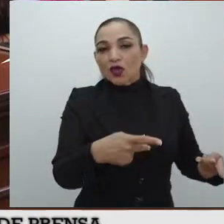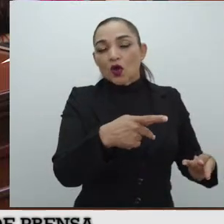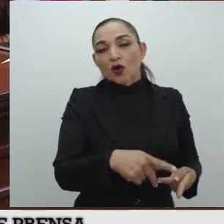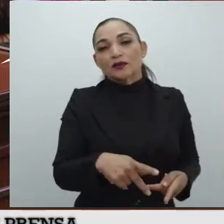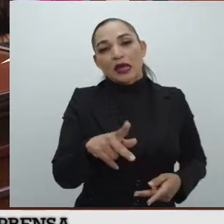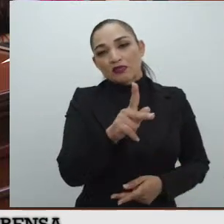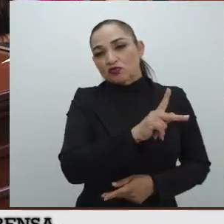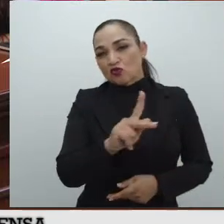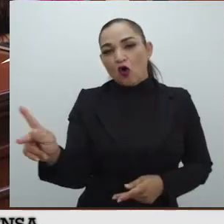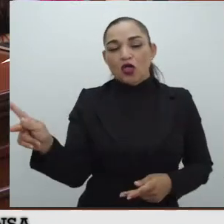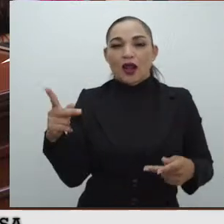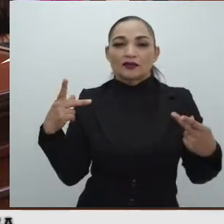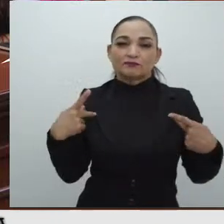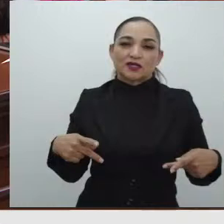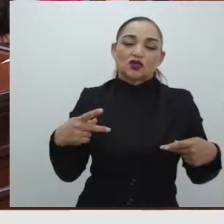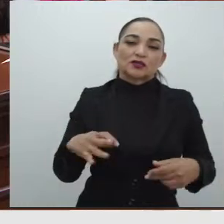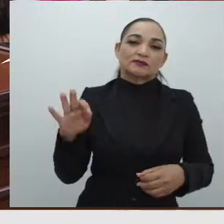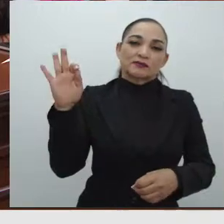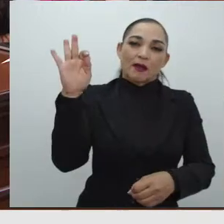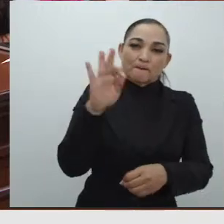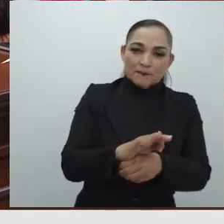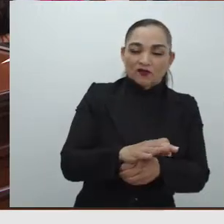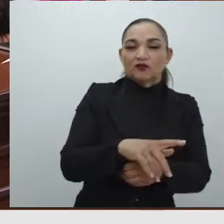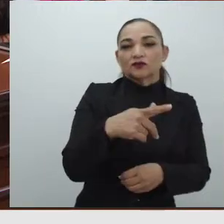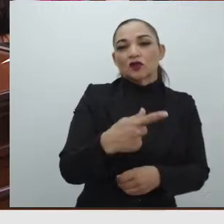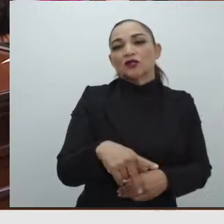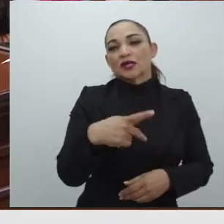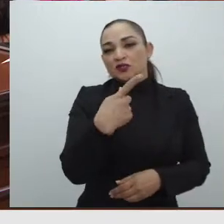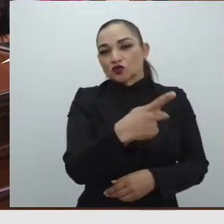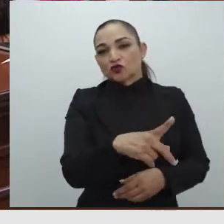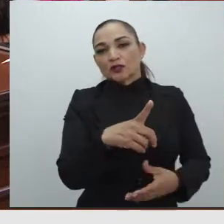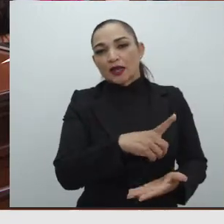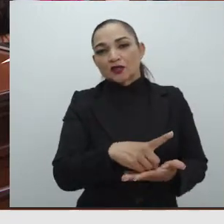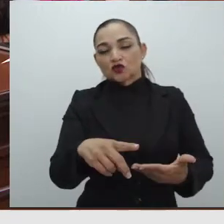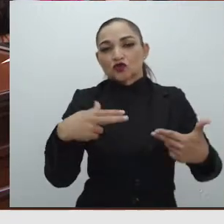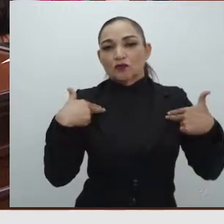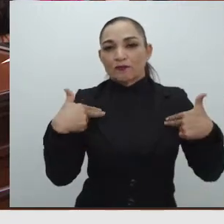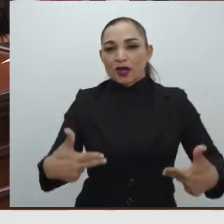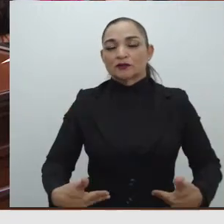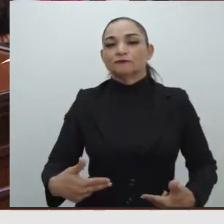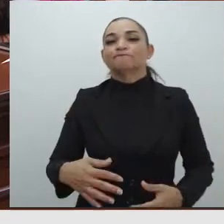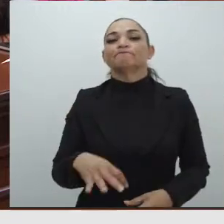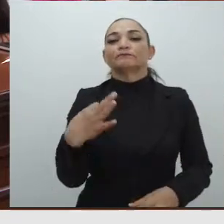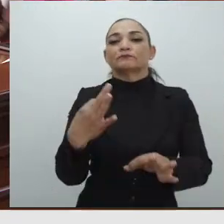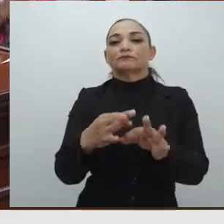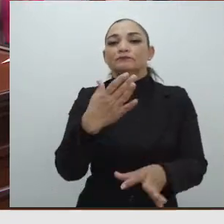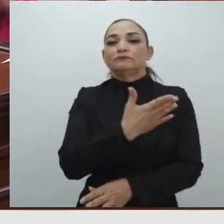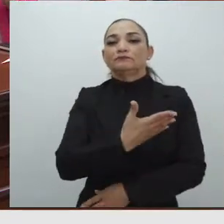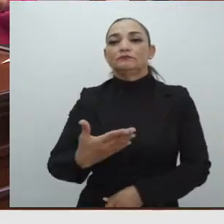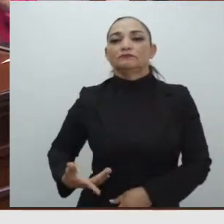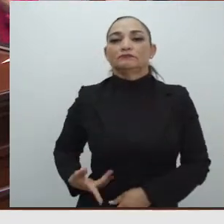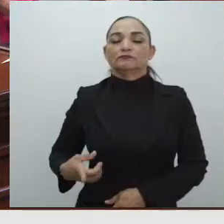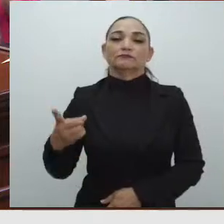todos los defensores de los derechos humanos. Es cuanto, diputado presidente.